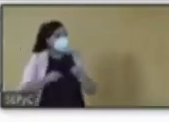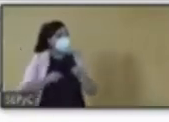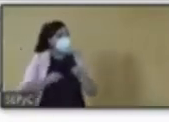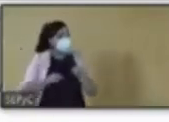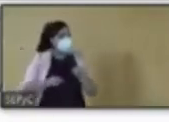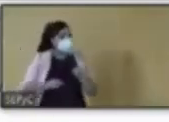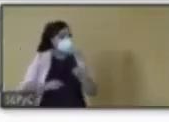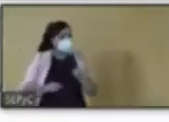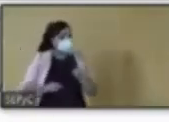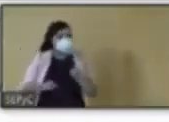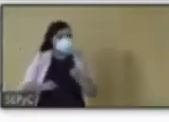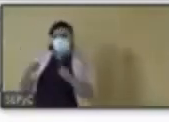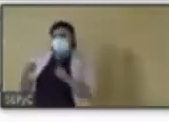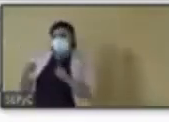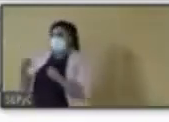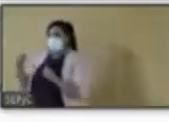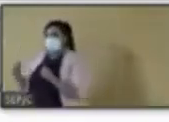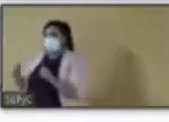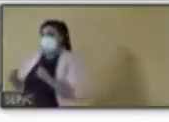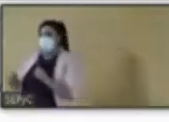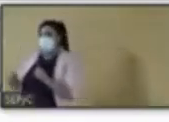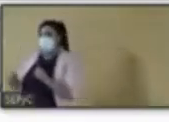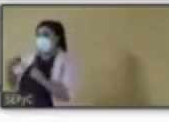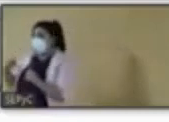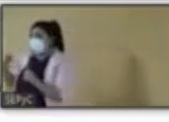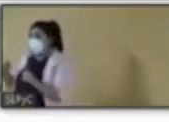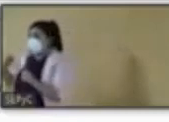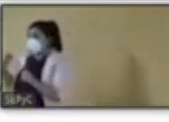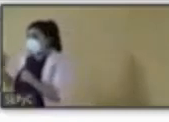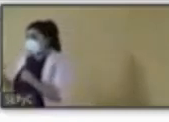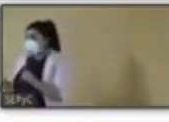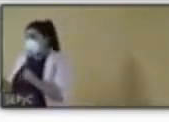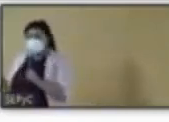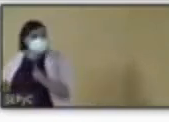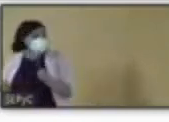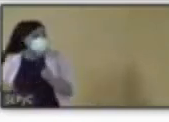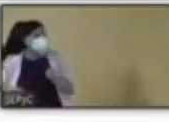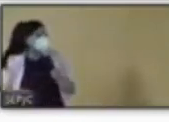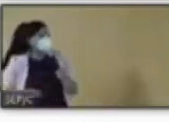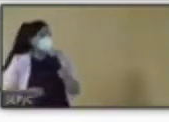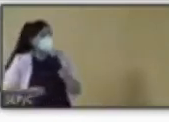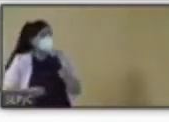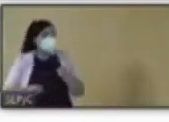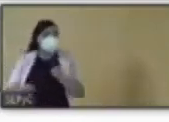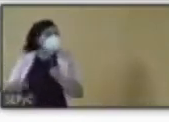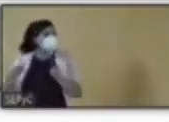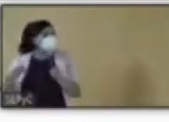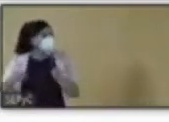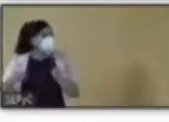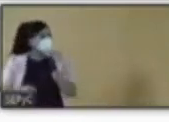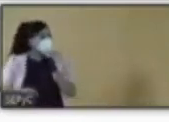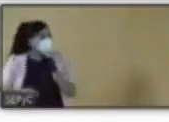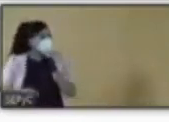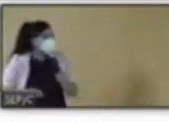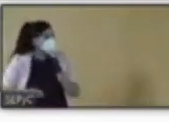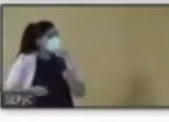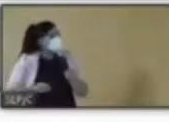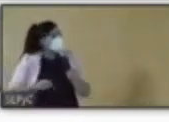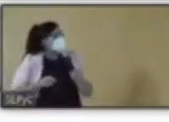de hacer cuantas notas aclaratorias necesitemos en los 21 módulos que corresponde la declaración o que complementa la